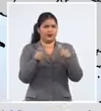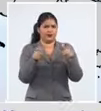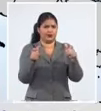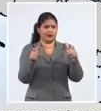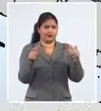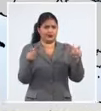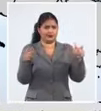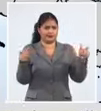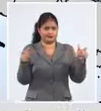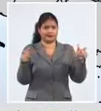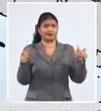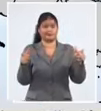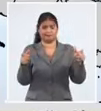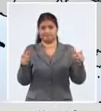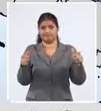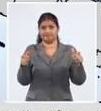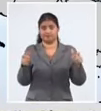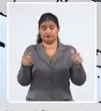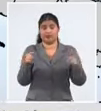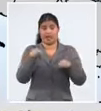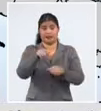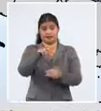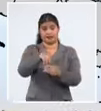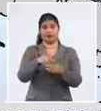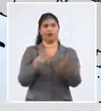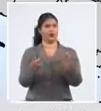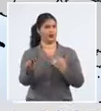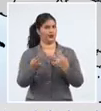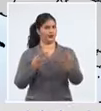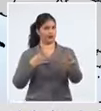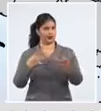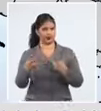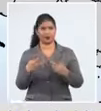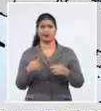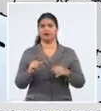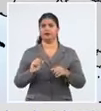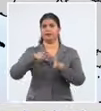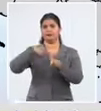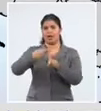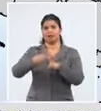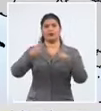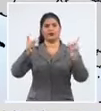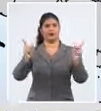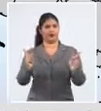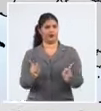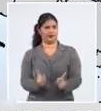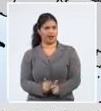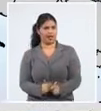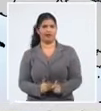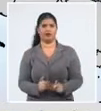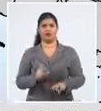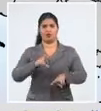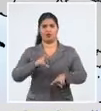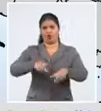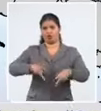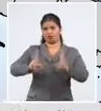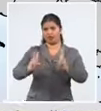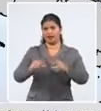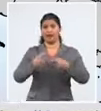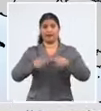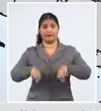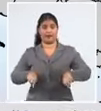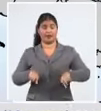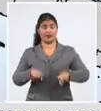características de movimiento, de personas, realmente cuando decidieron aplicar las medidas de control, de